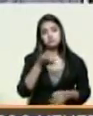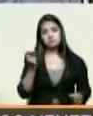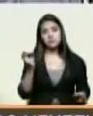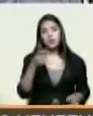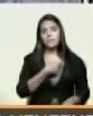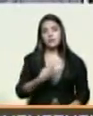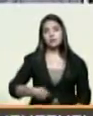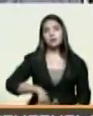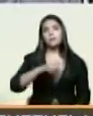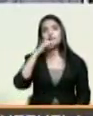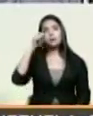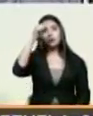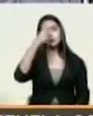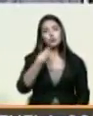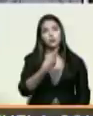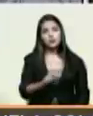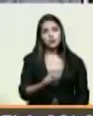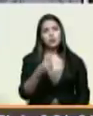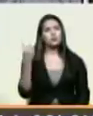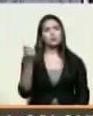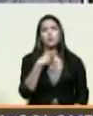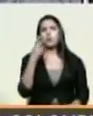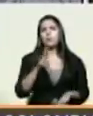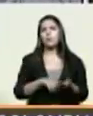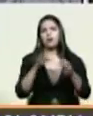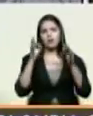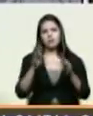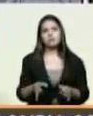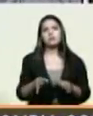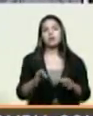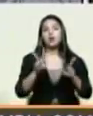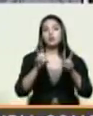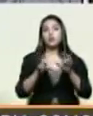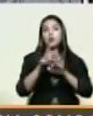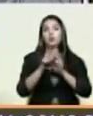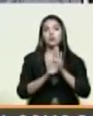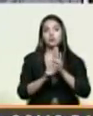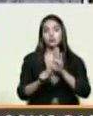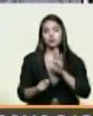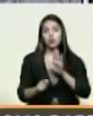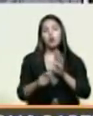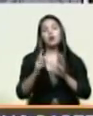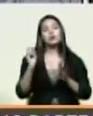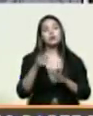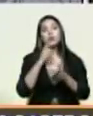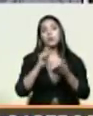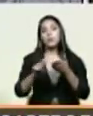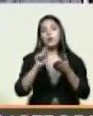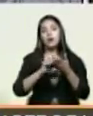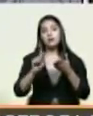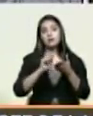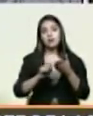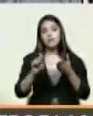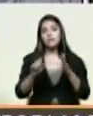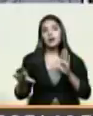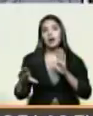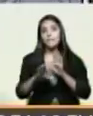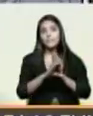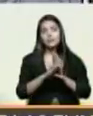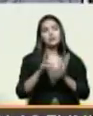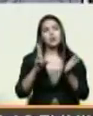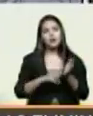cuando el presidente Maduro dijo: vamos a garantizar en la nueva constitución, vamos a escribir un capítulo